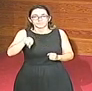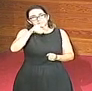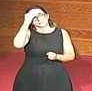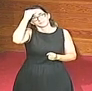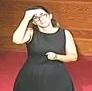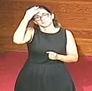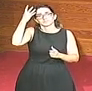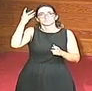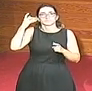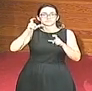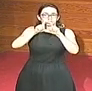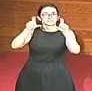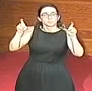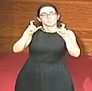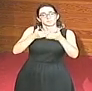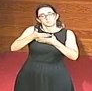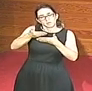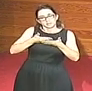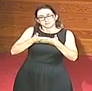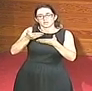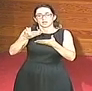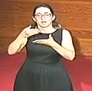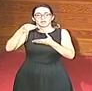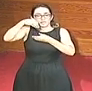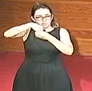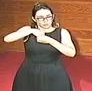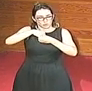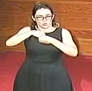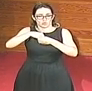lugar que tiene una arquitectura y dentro también una disidencia, ¿no?